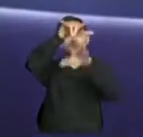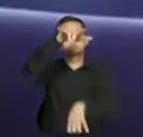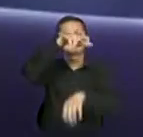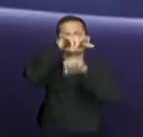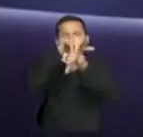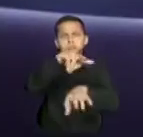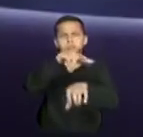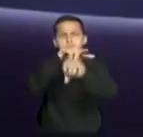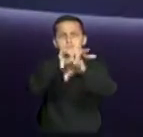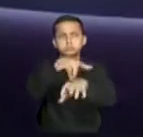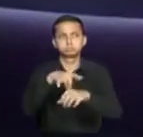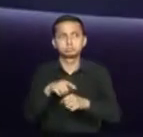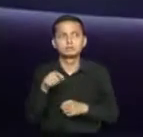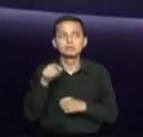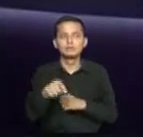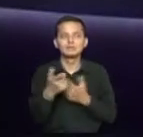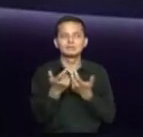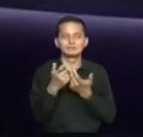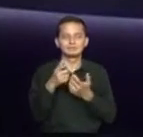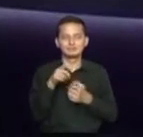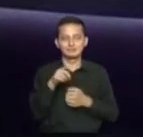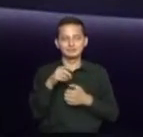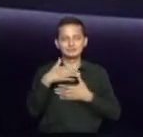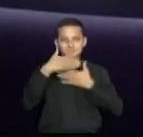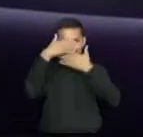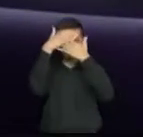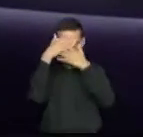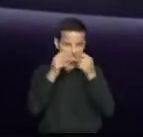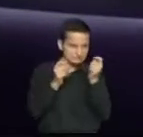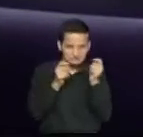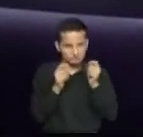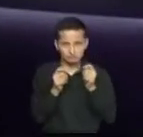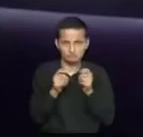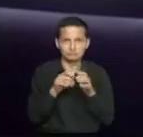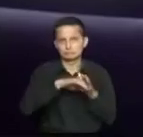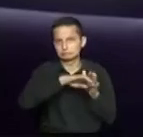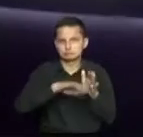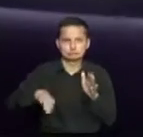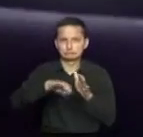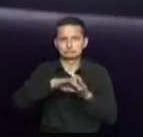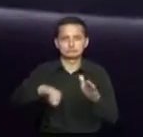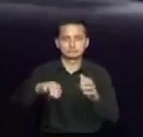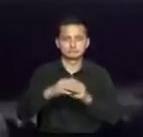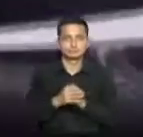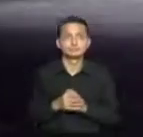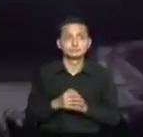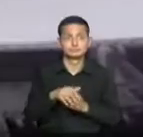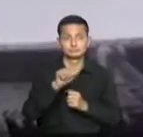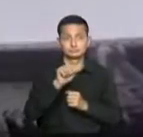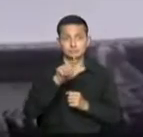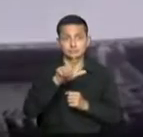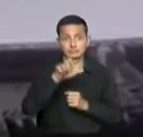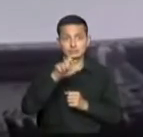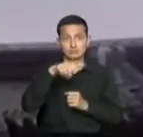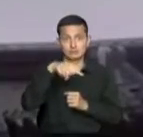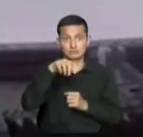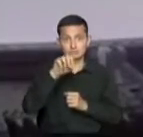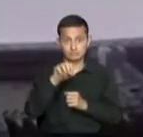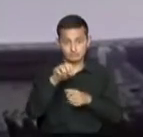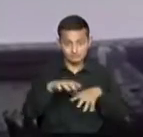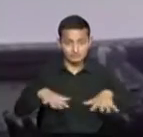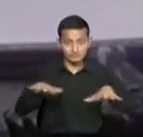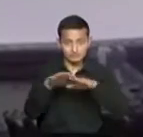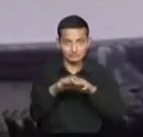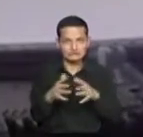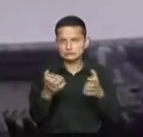zonas controladas por yihadistas y rebeldes en Alepo y otras regiones del norte del país. Alepo es el punto estratégico del desarrollo